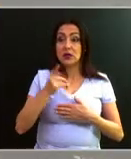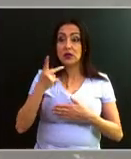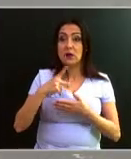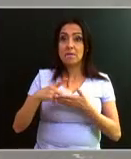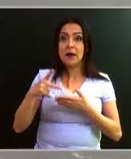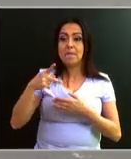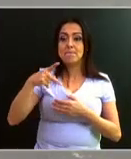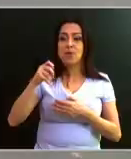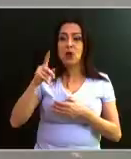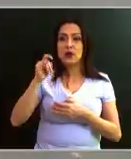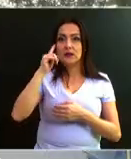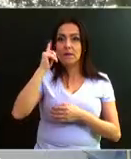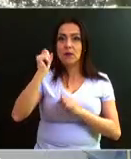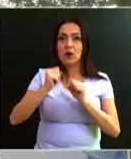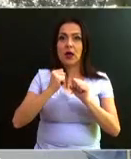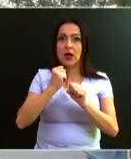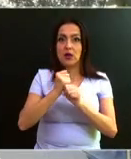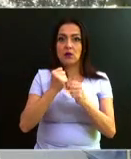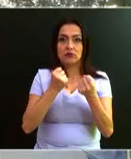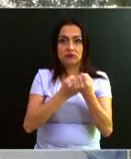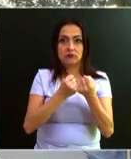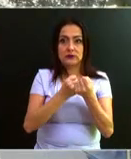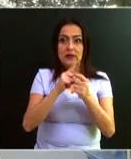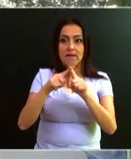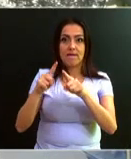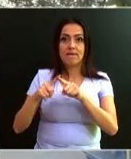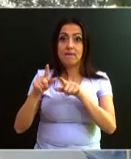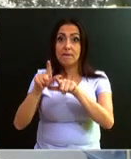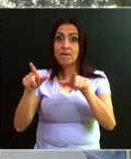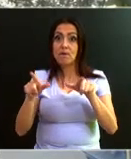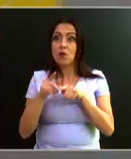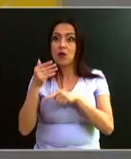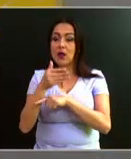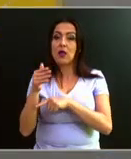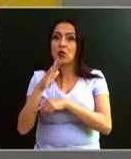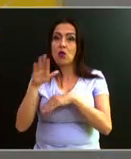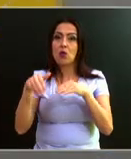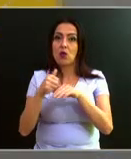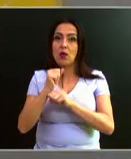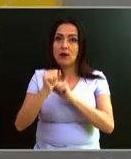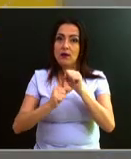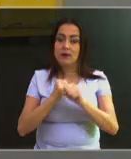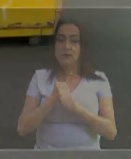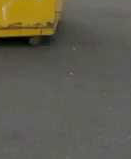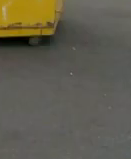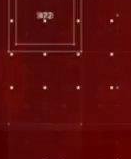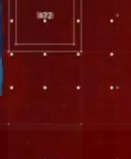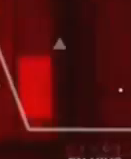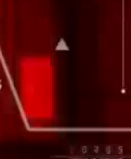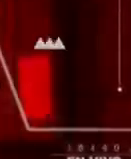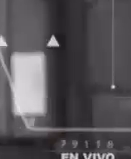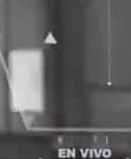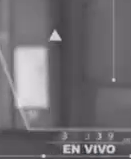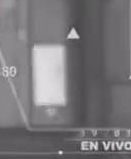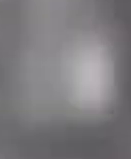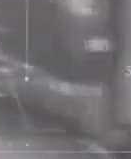una póliza anual para asistir a distintos lugares durante todo el año.